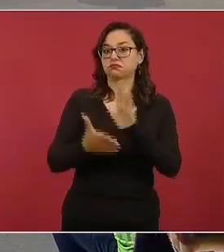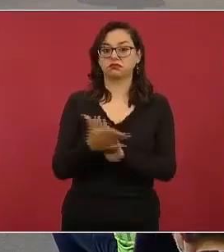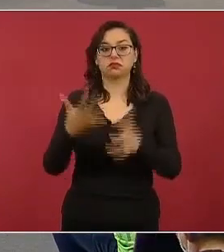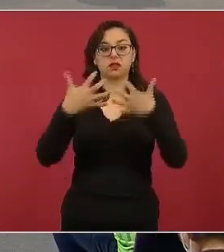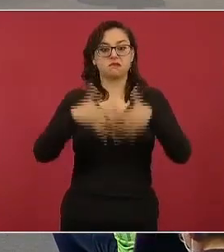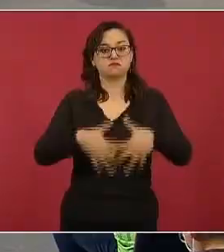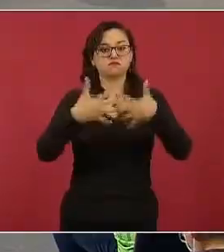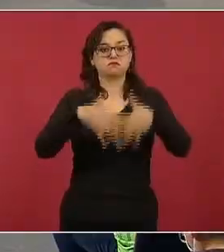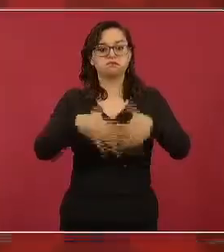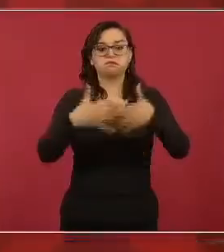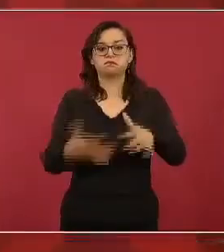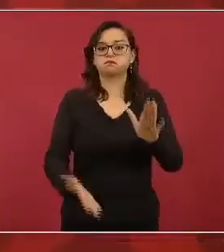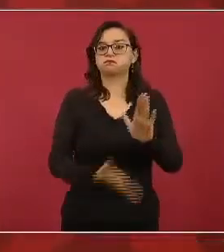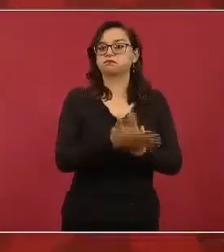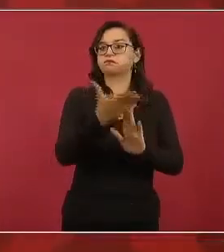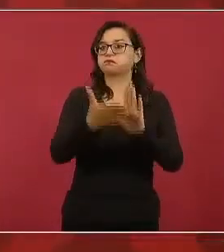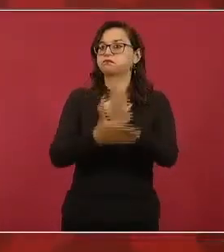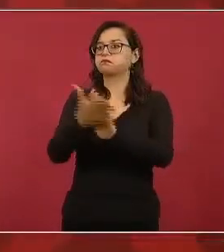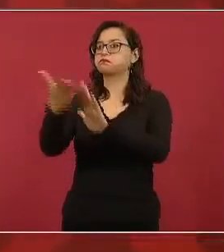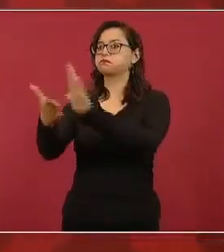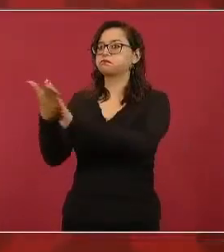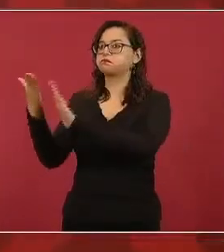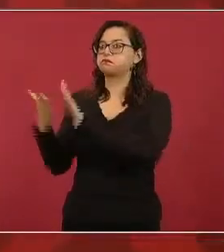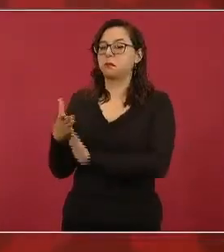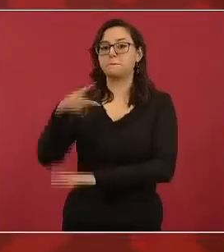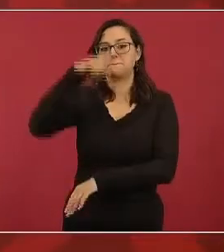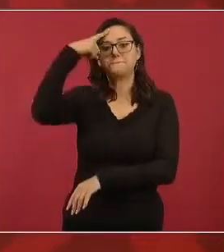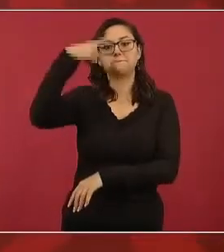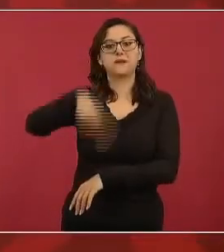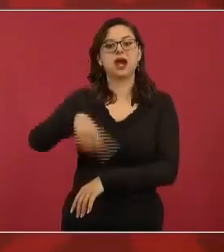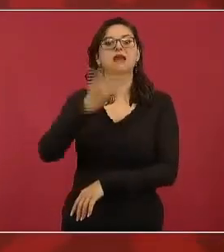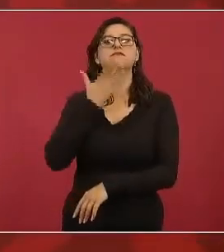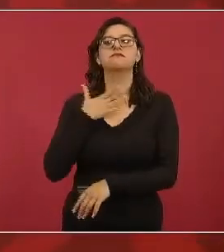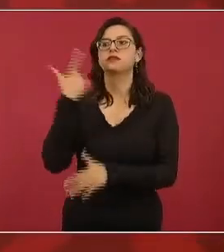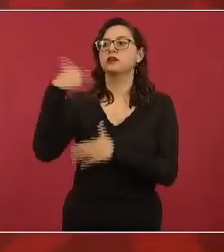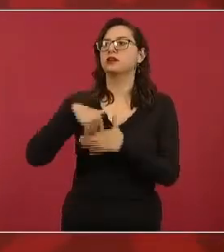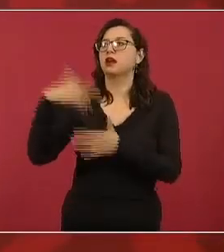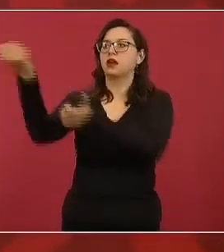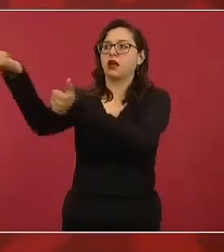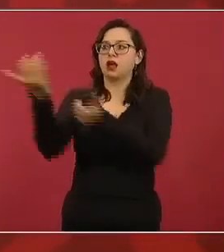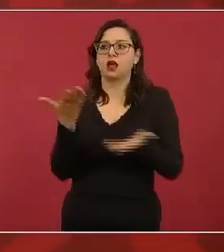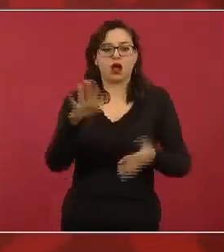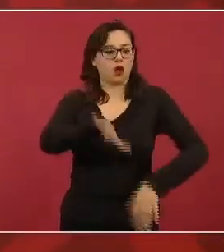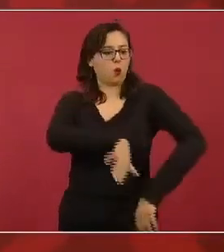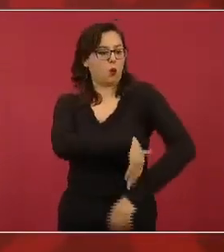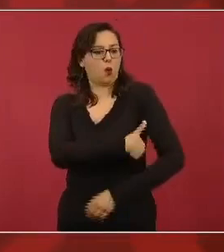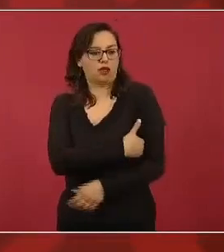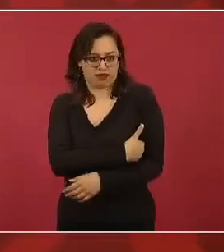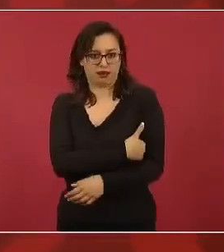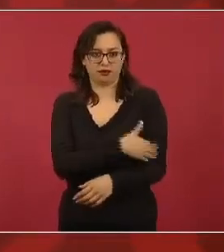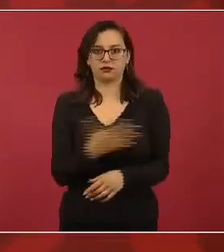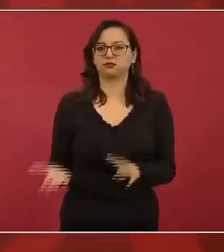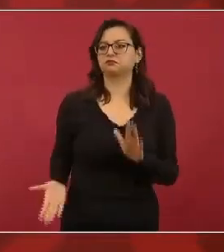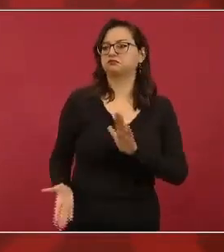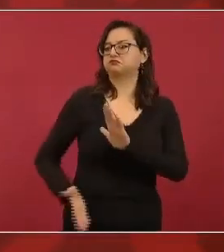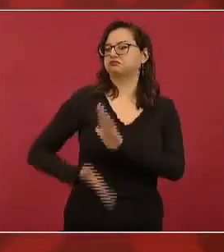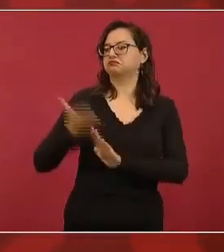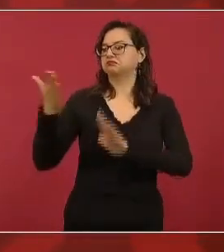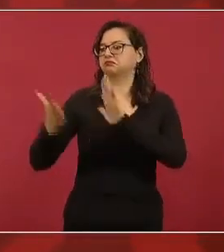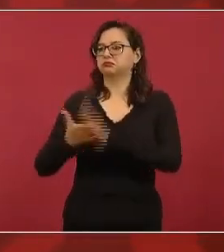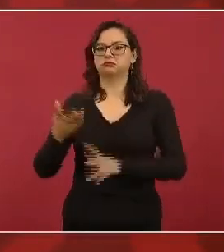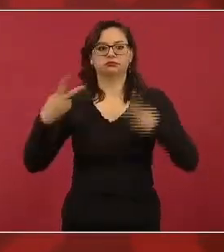Fíjense hasta dónde llegaba la prepotencia y el